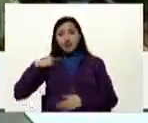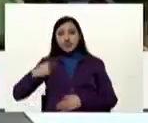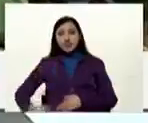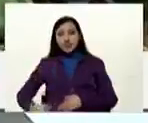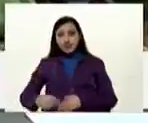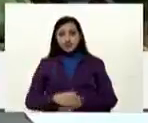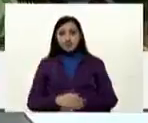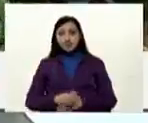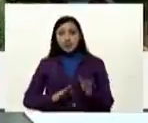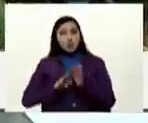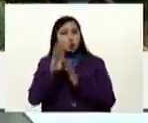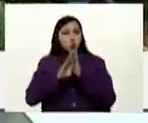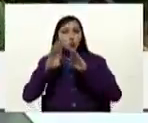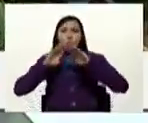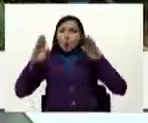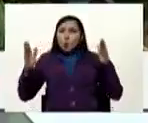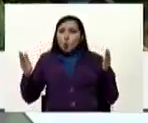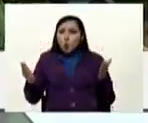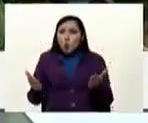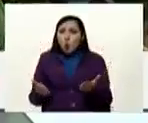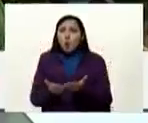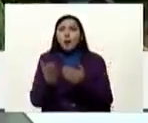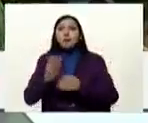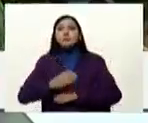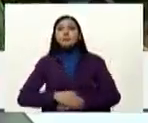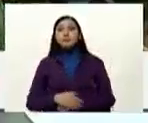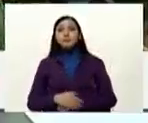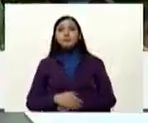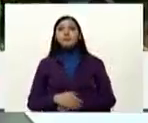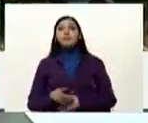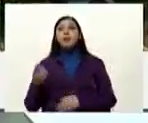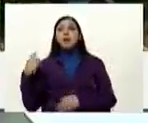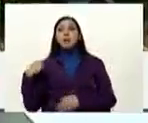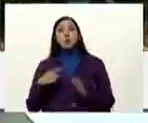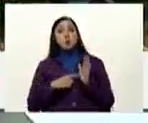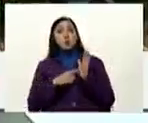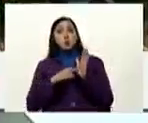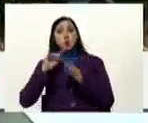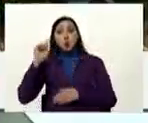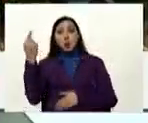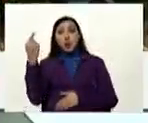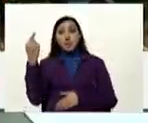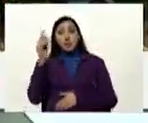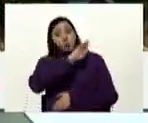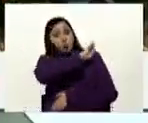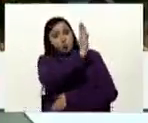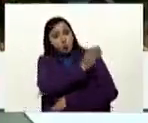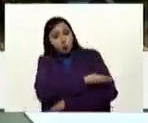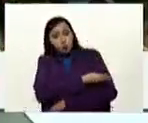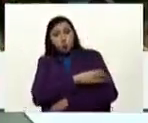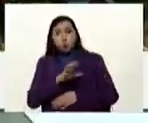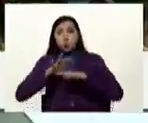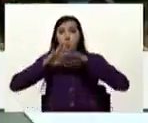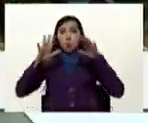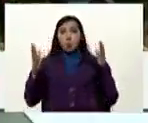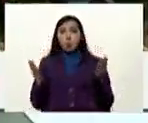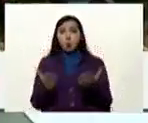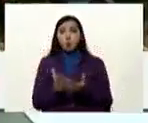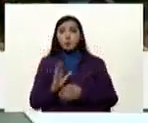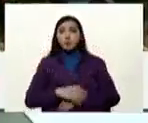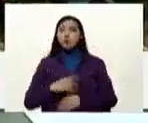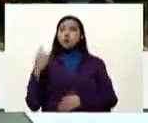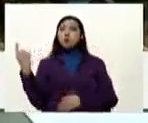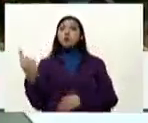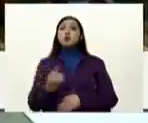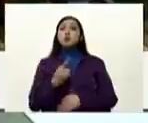de desarrollo global que la ha convertido en la primera potencia del mundo, no solo